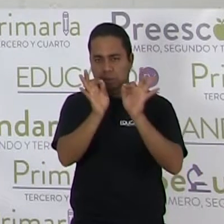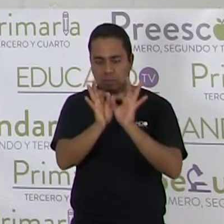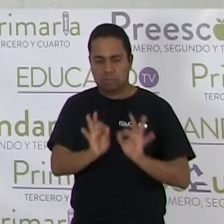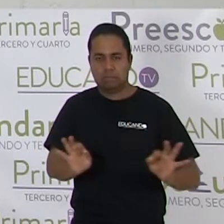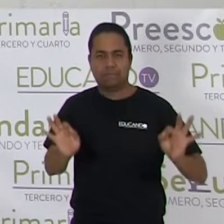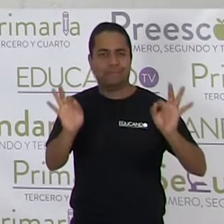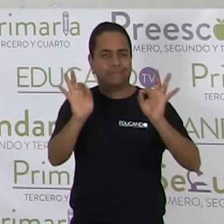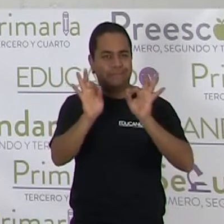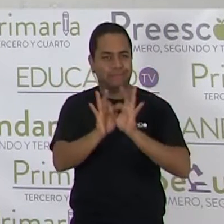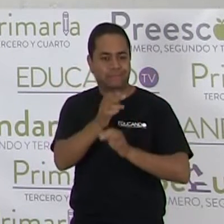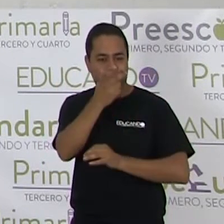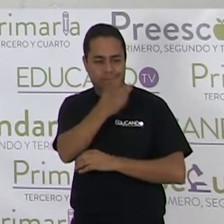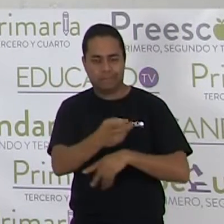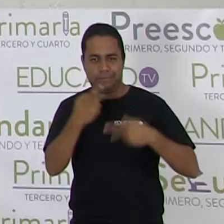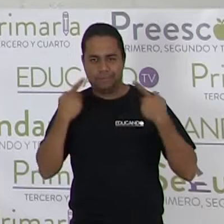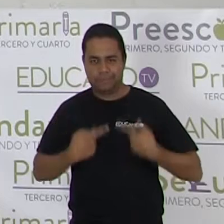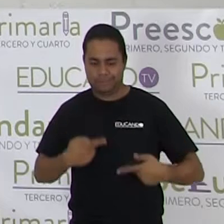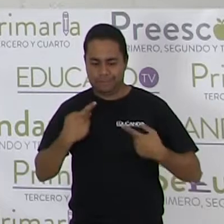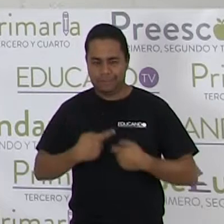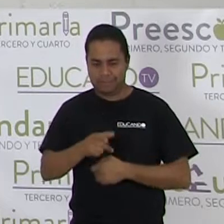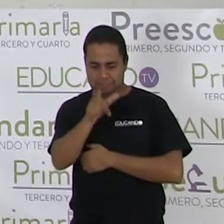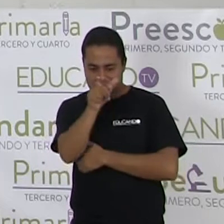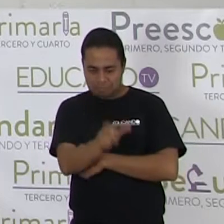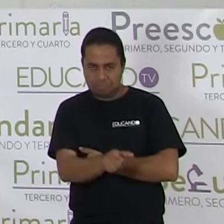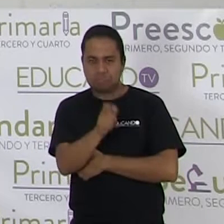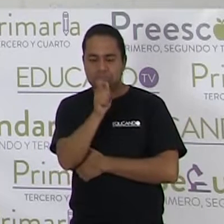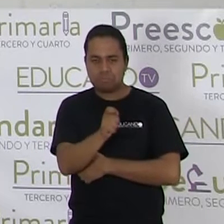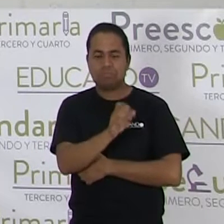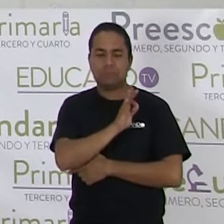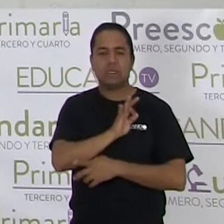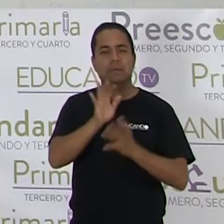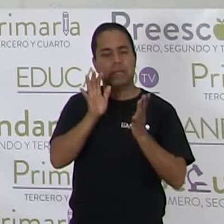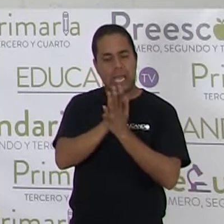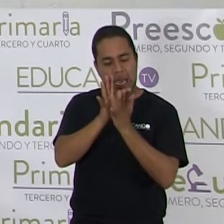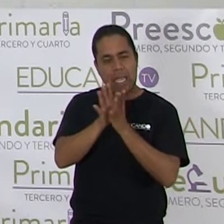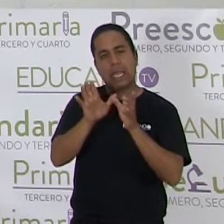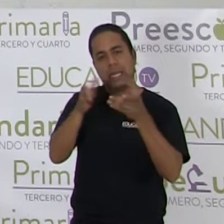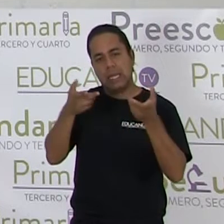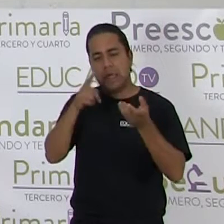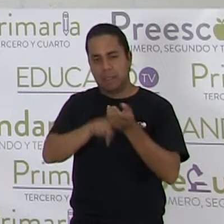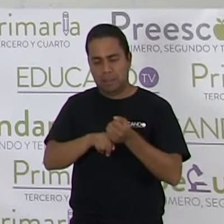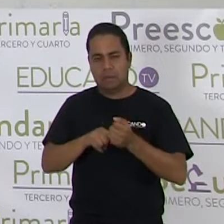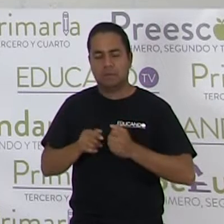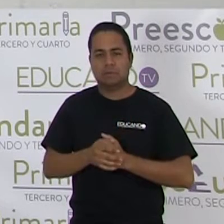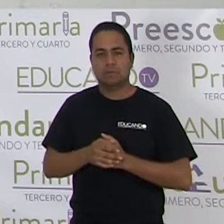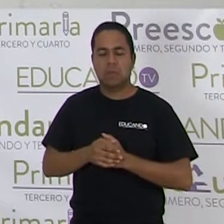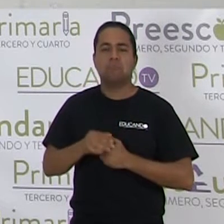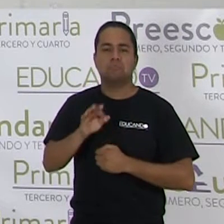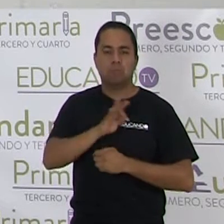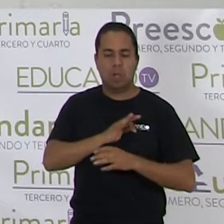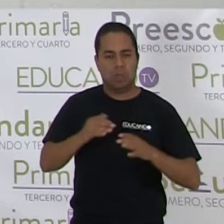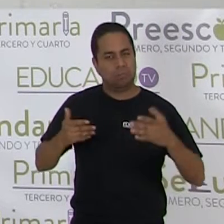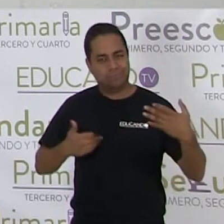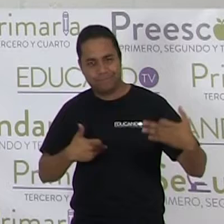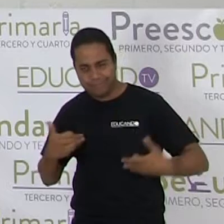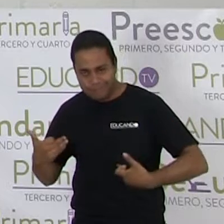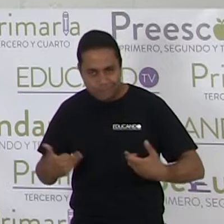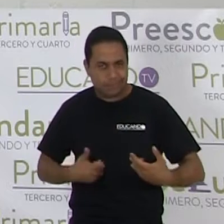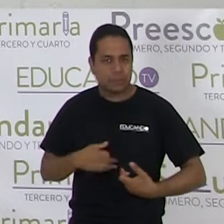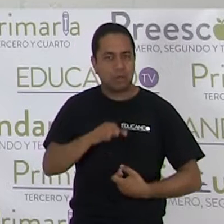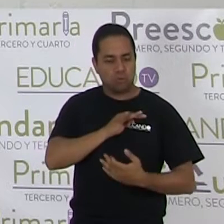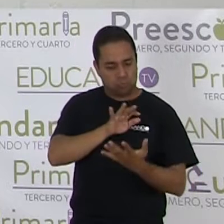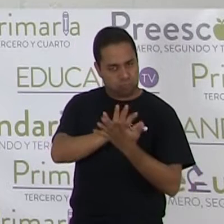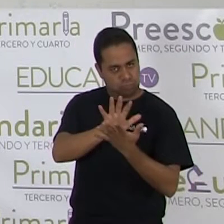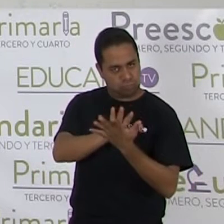interesante porque este personaje participa en el cuento, actúa, interviene en